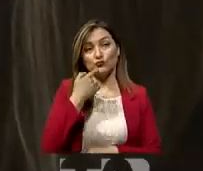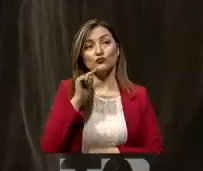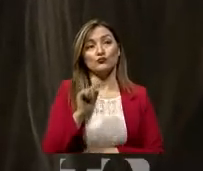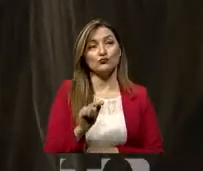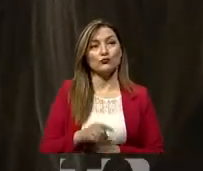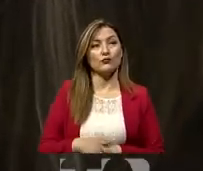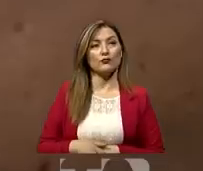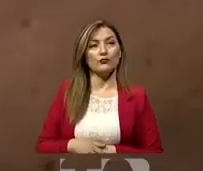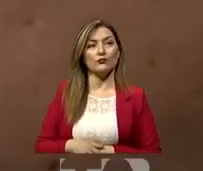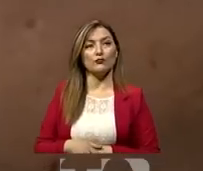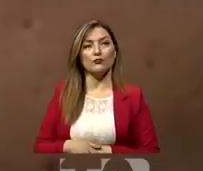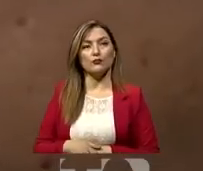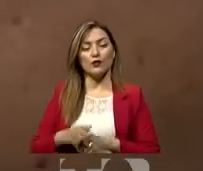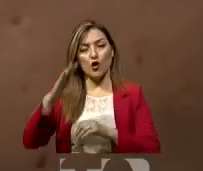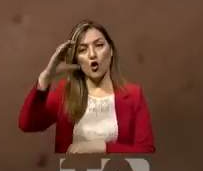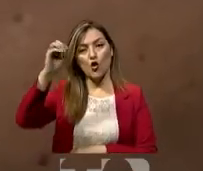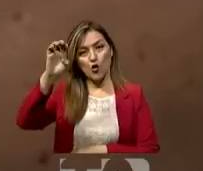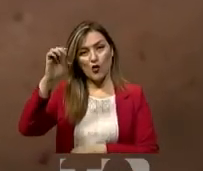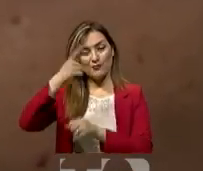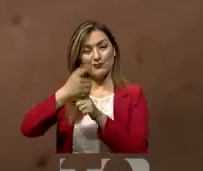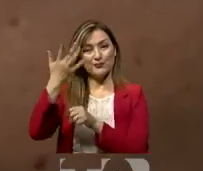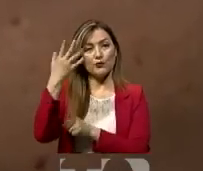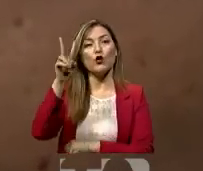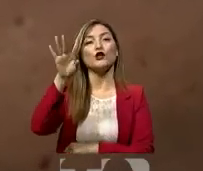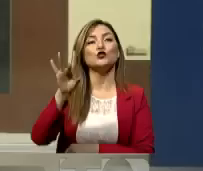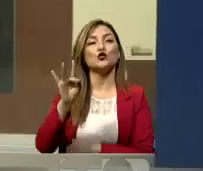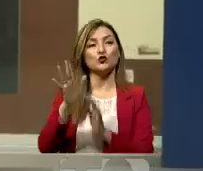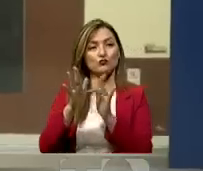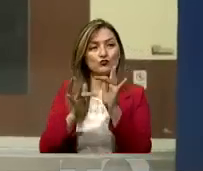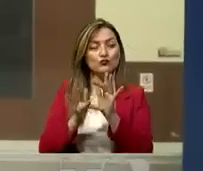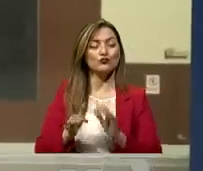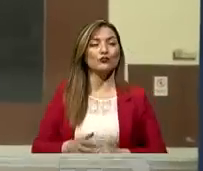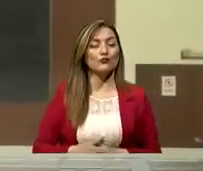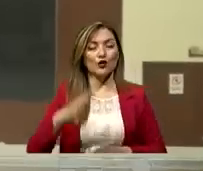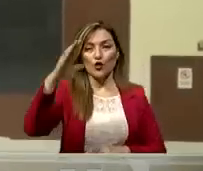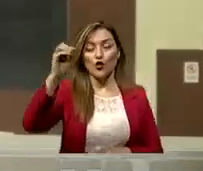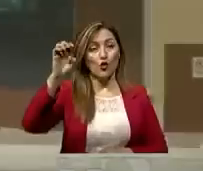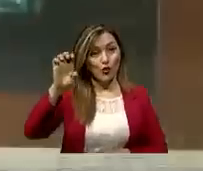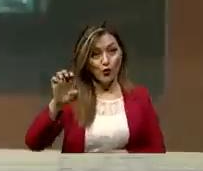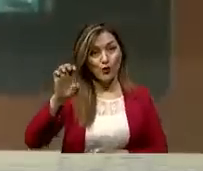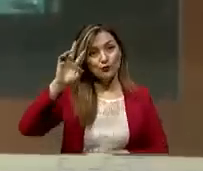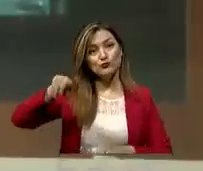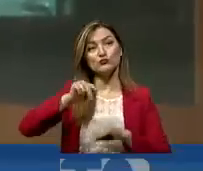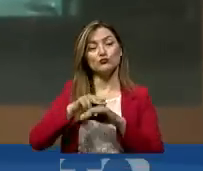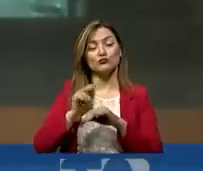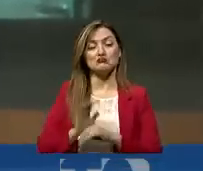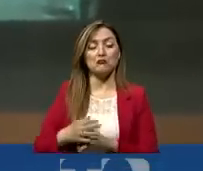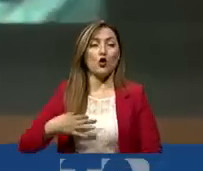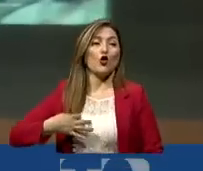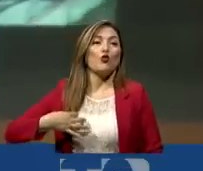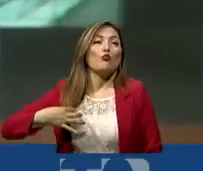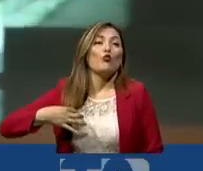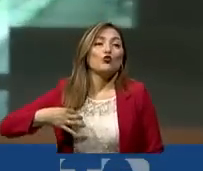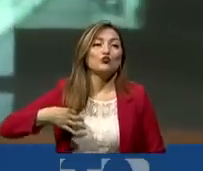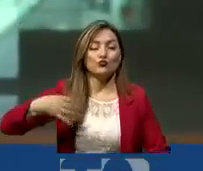las disposiciones adoptadas por el COE Nacional el pasado 28 de abril. El COE Nacional ratifica el uso voluntario